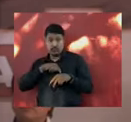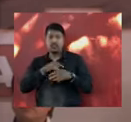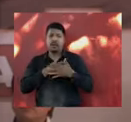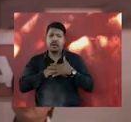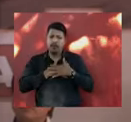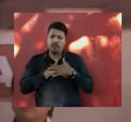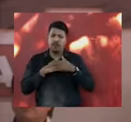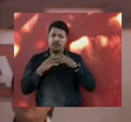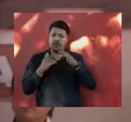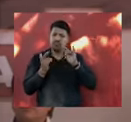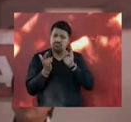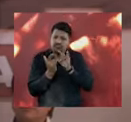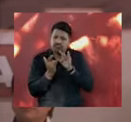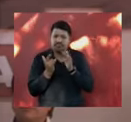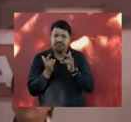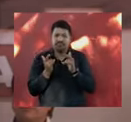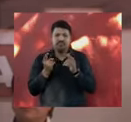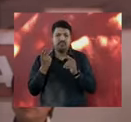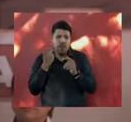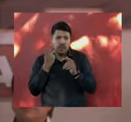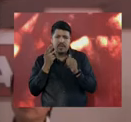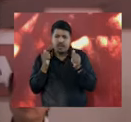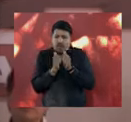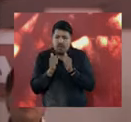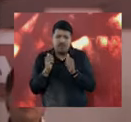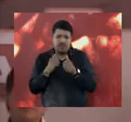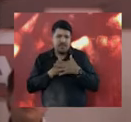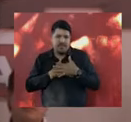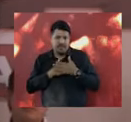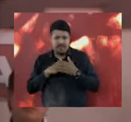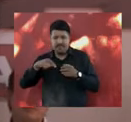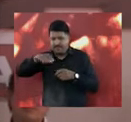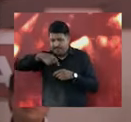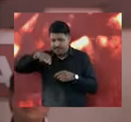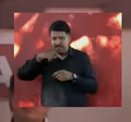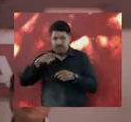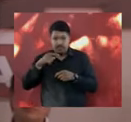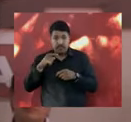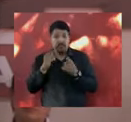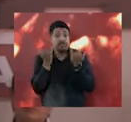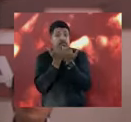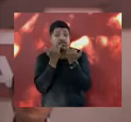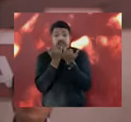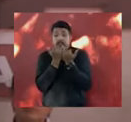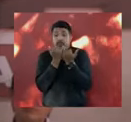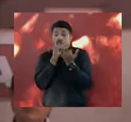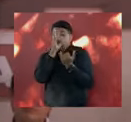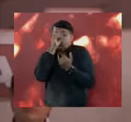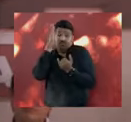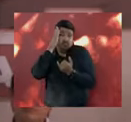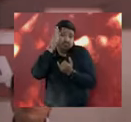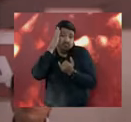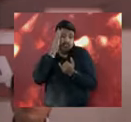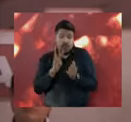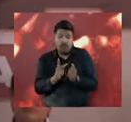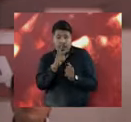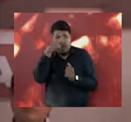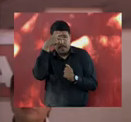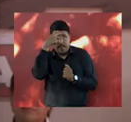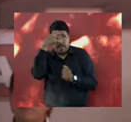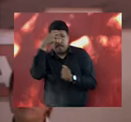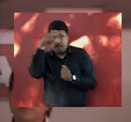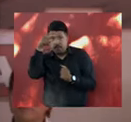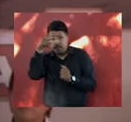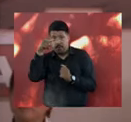y hacemos política con amor, sino tenemos la fuerza de la razón del pueblo de México de nuestro